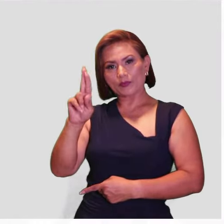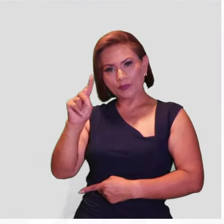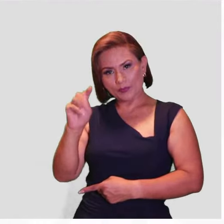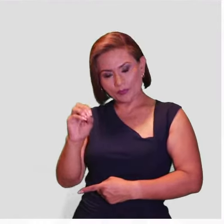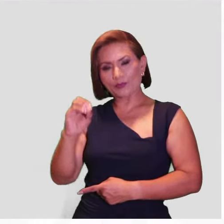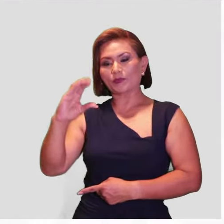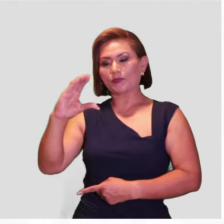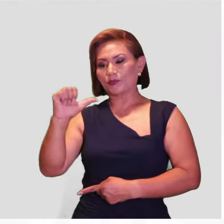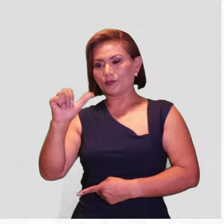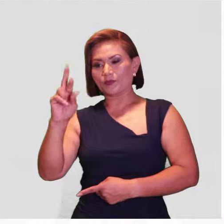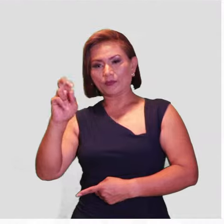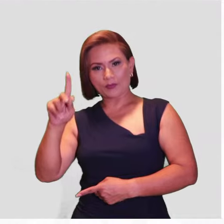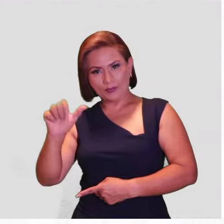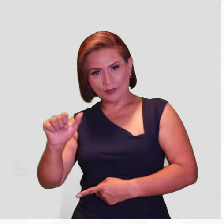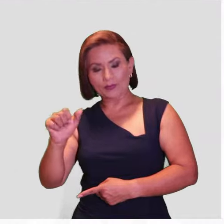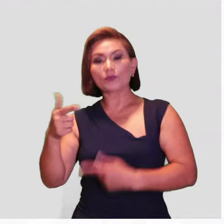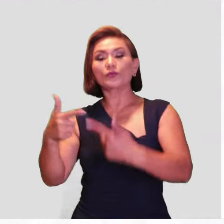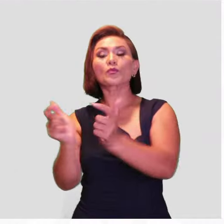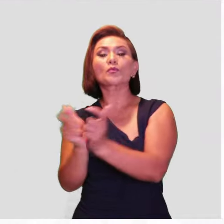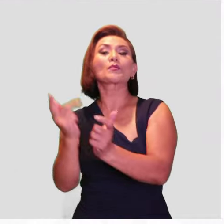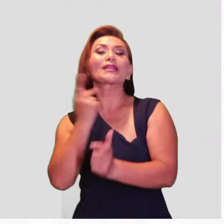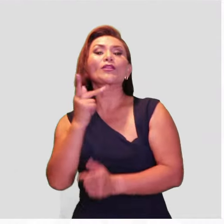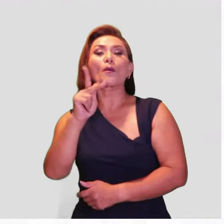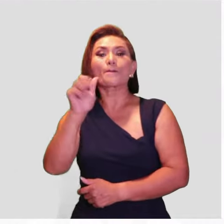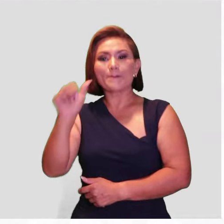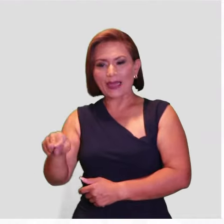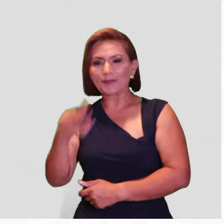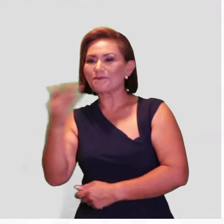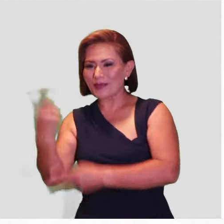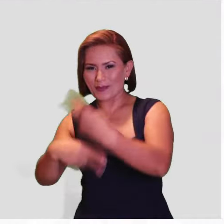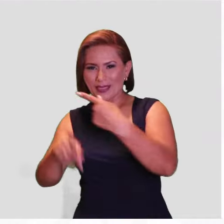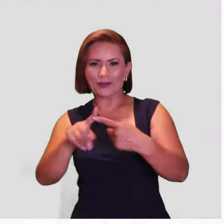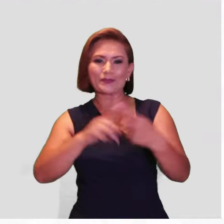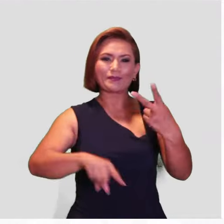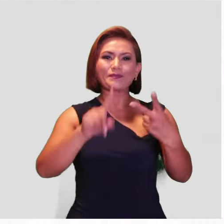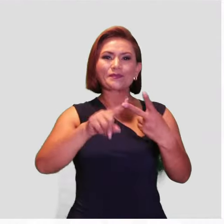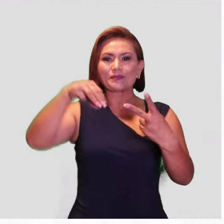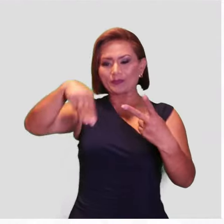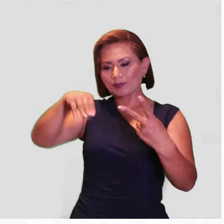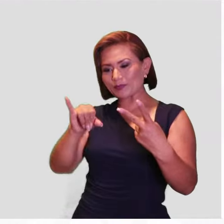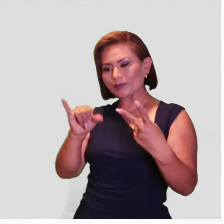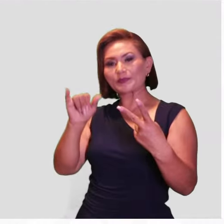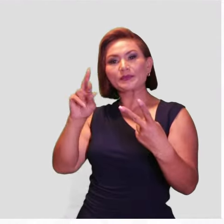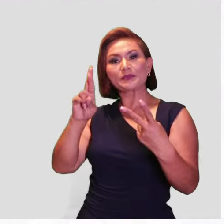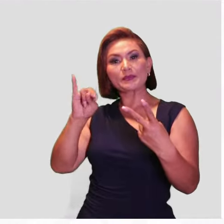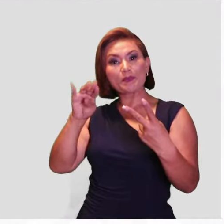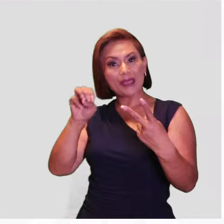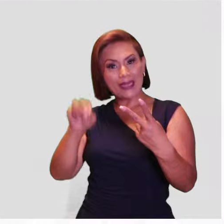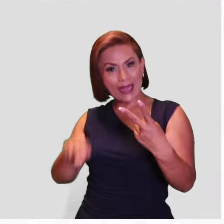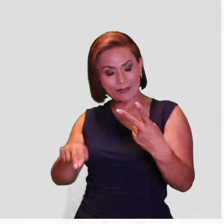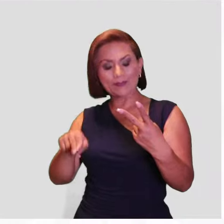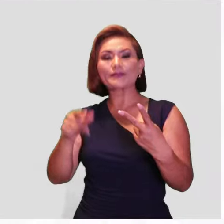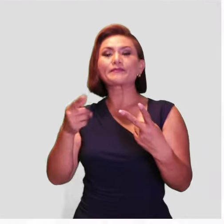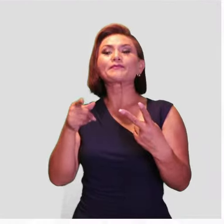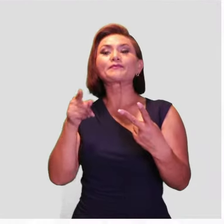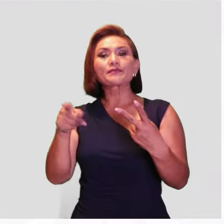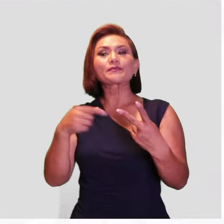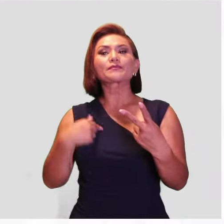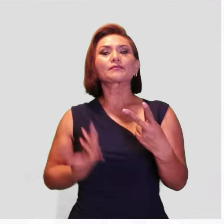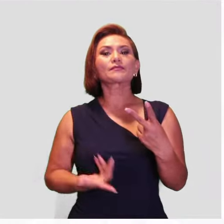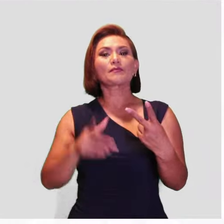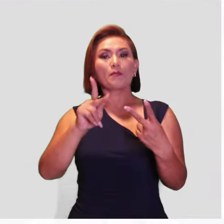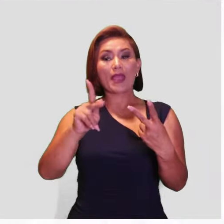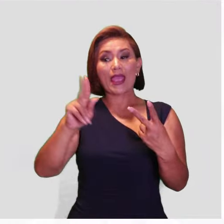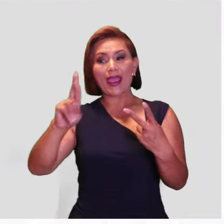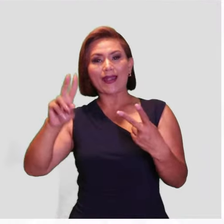del Partido Acción Nacional. Muy buenas tardes, bienvenido. Saludamos también con enorme gusto a Miriam de Jesús Gómez Anaya, Miriam Gómez Anaya del